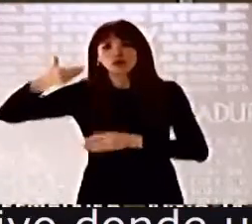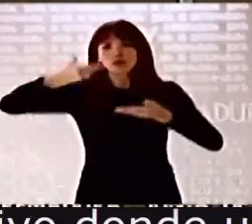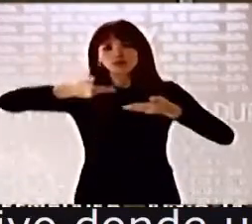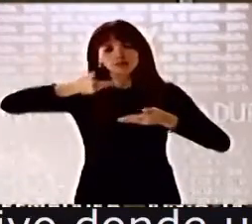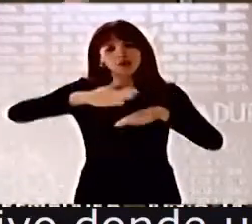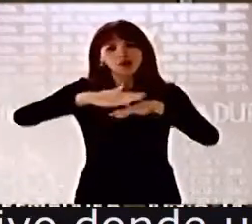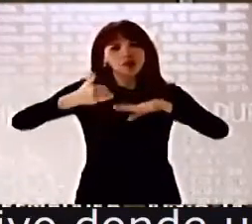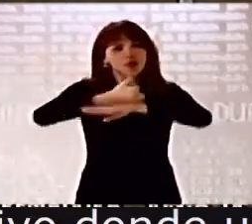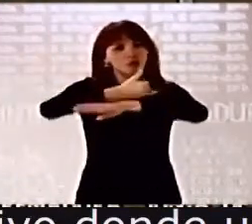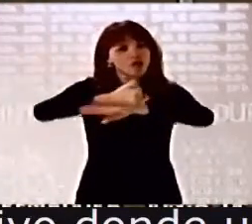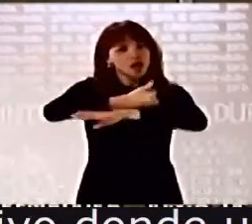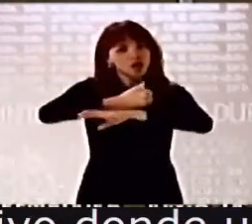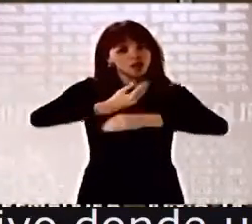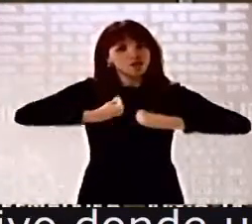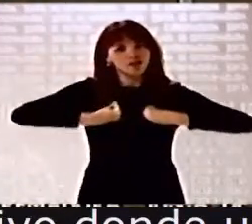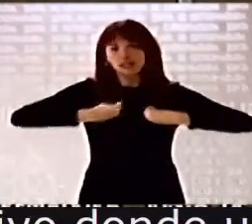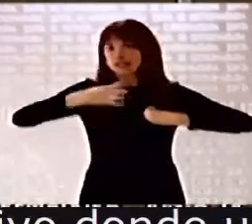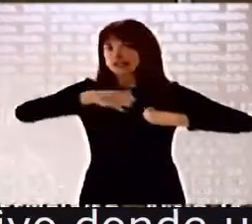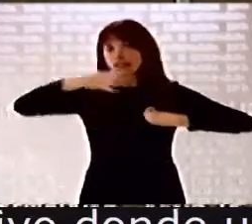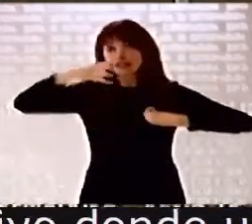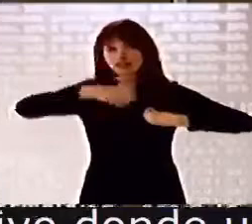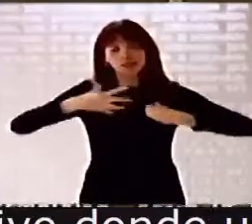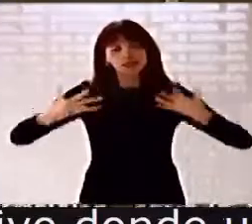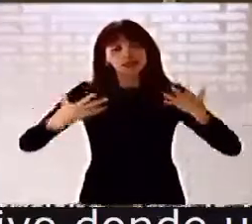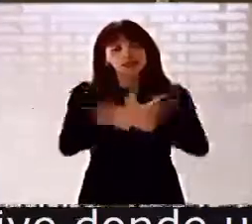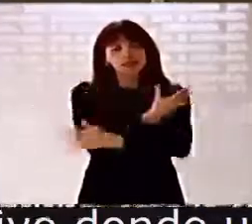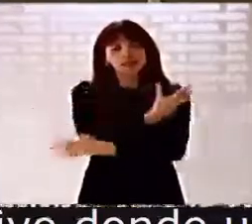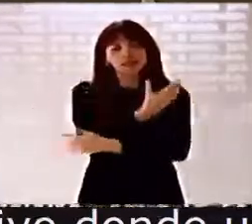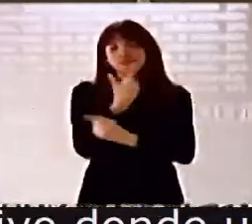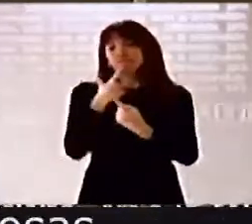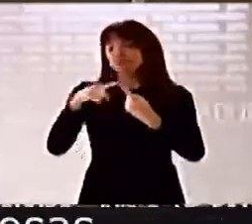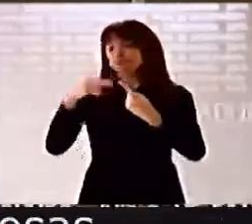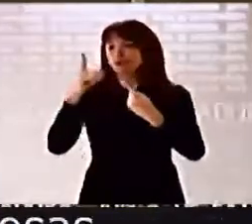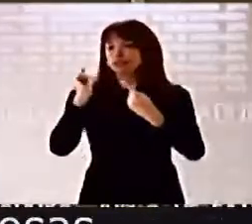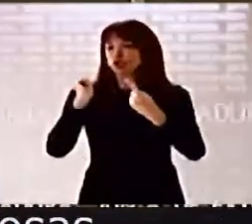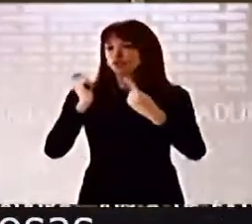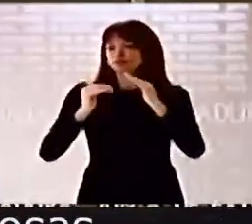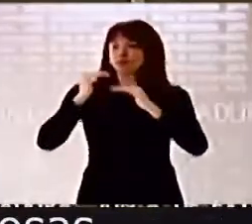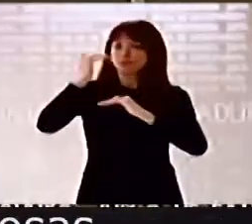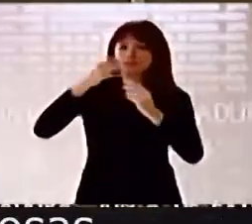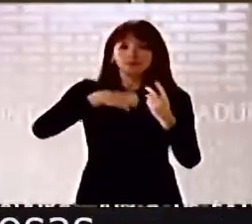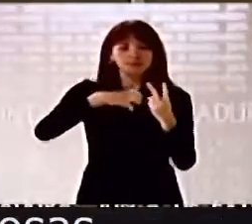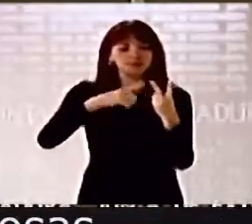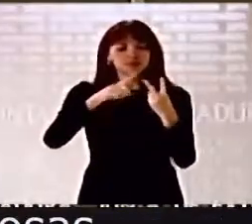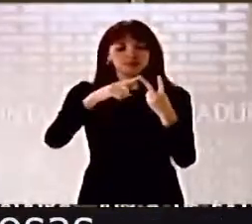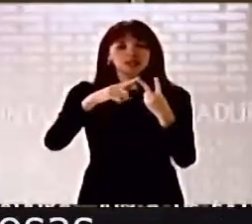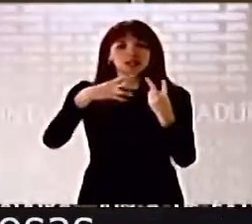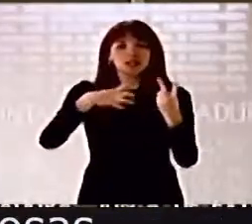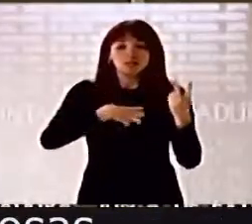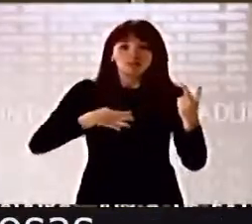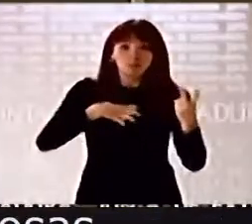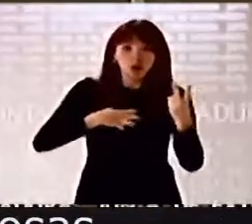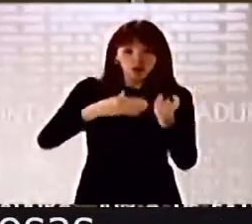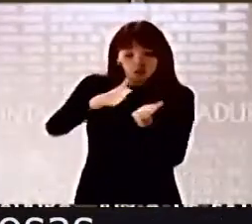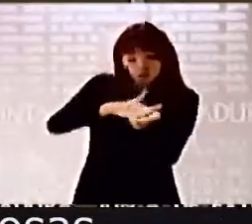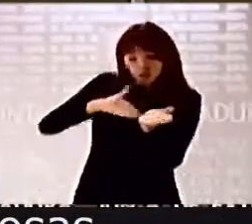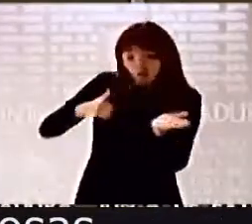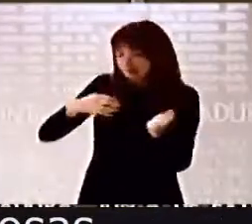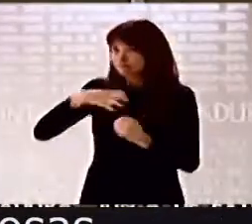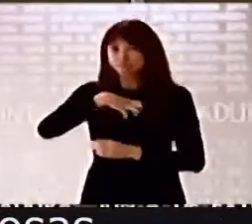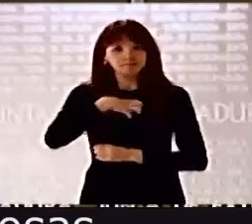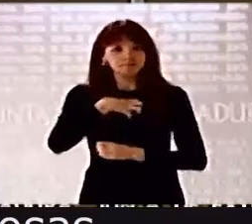los ciudadanos de ese país. Así que si no pueden subir las pensiones, si no pueden subir el salario de los empleados públicos, si no puede subir el salario